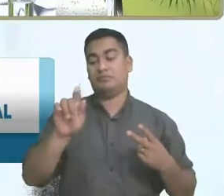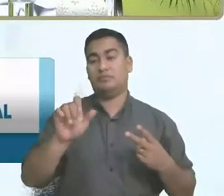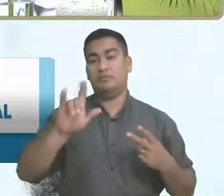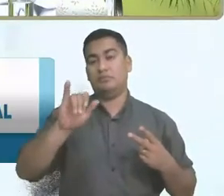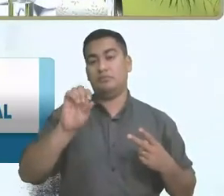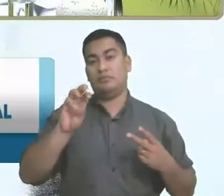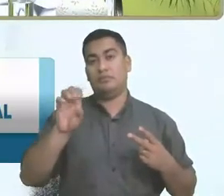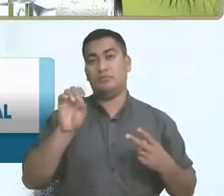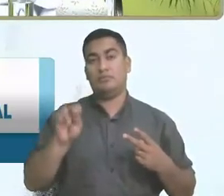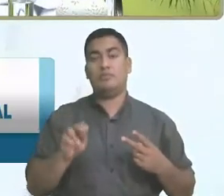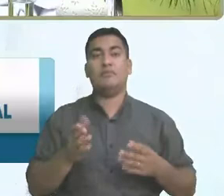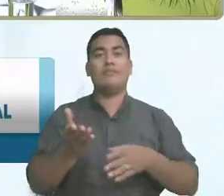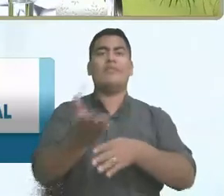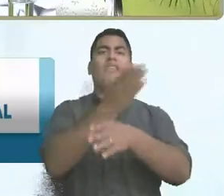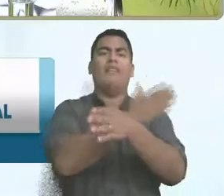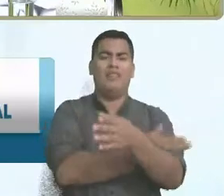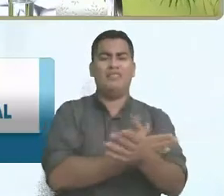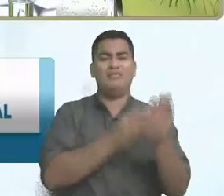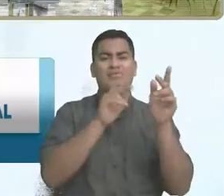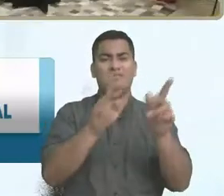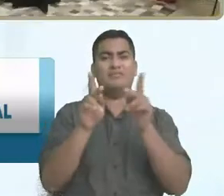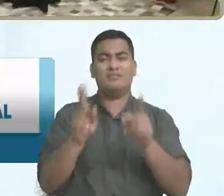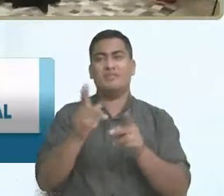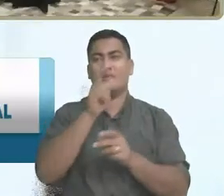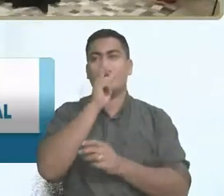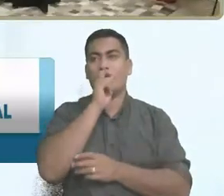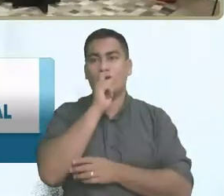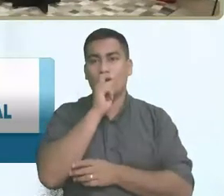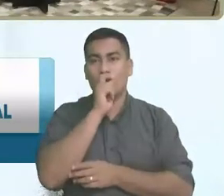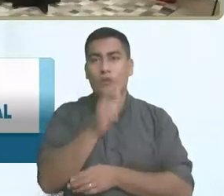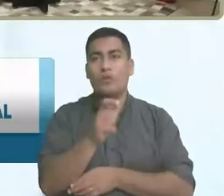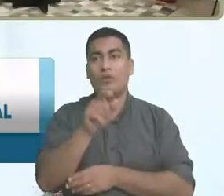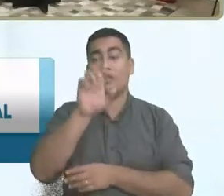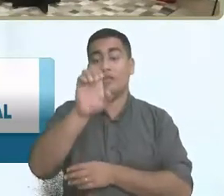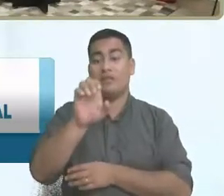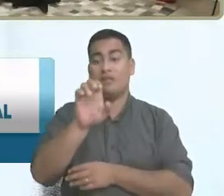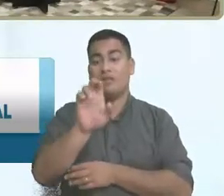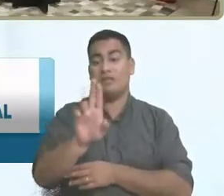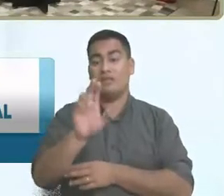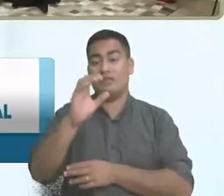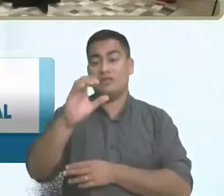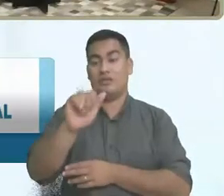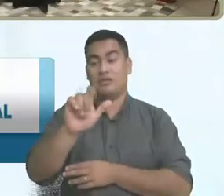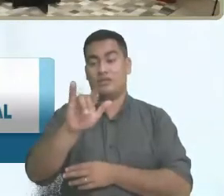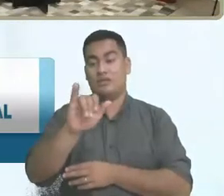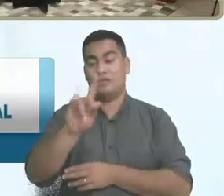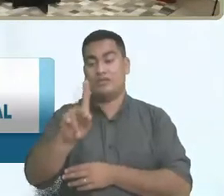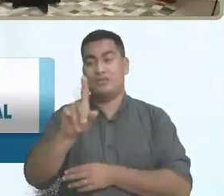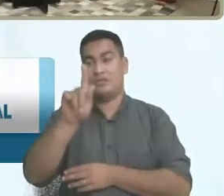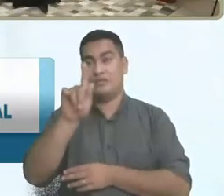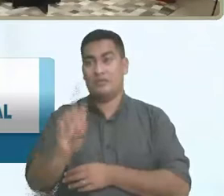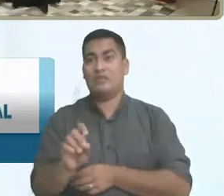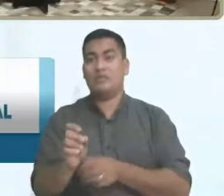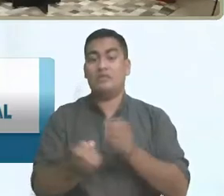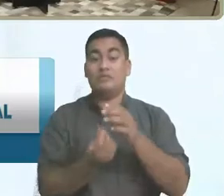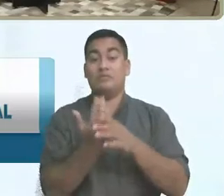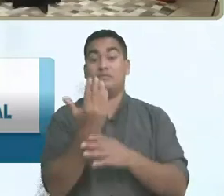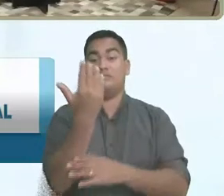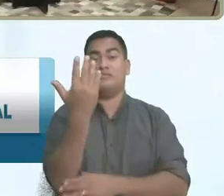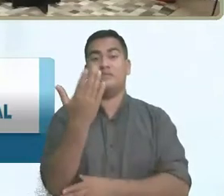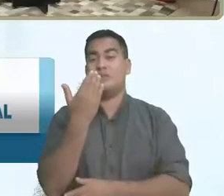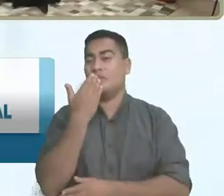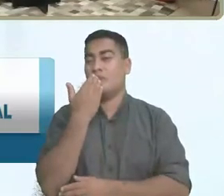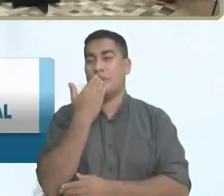expectorante. Yo me acuerdo que antes ocupaba mucho el eucalipto. El eucalipto todavía es... El eucalipto sigue siendo una planta muy medicinal,